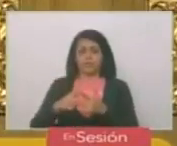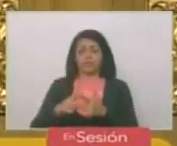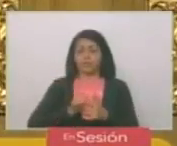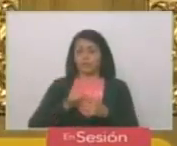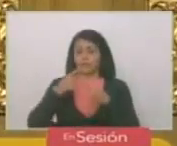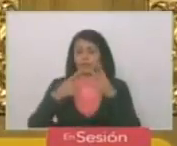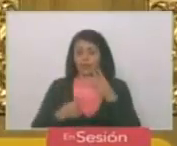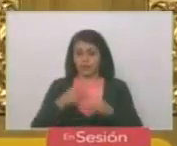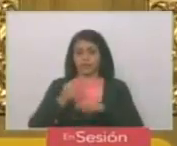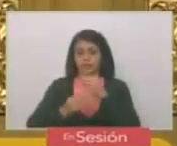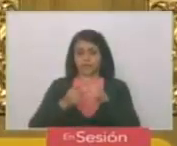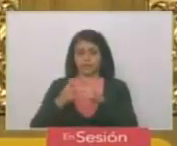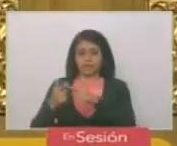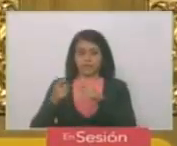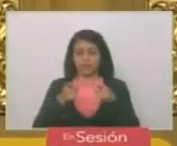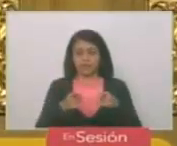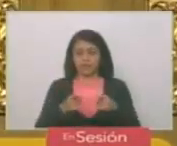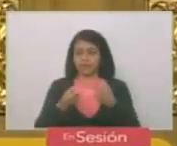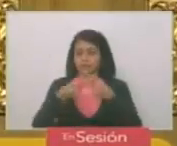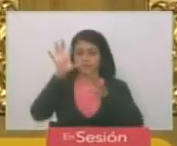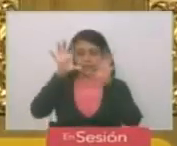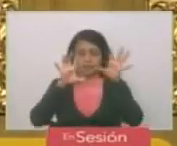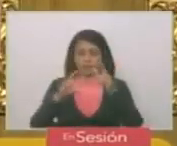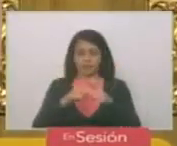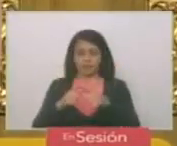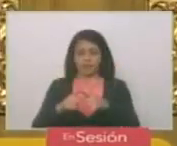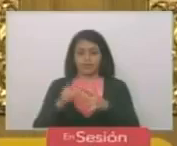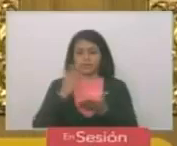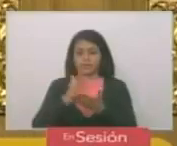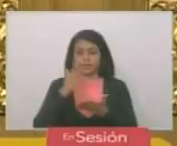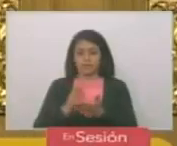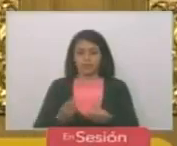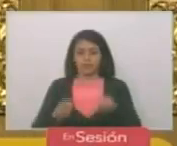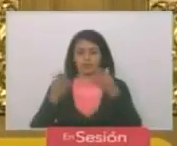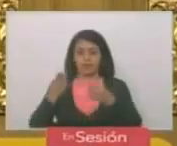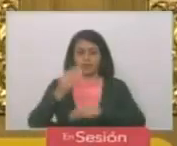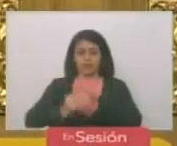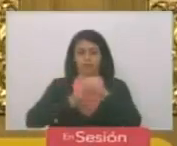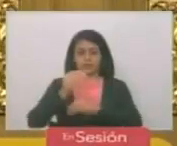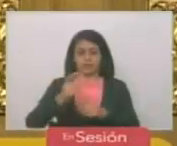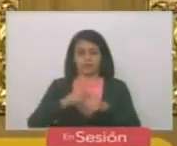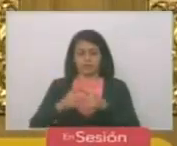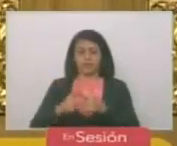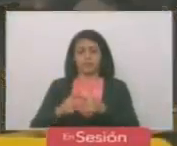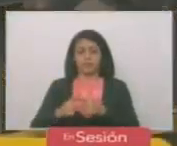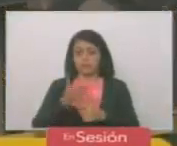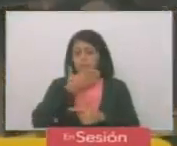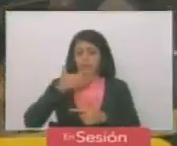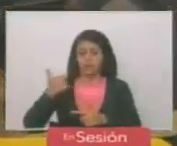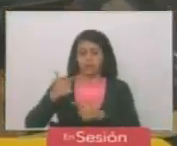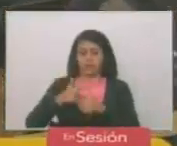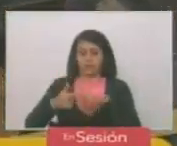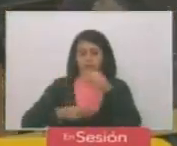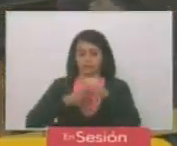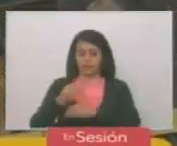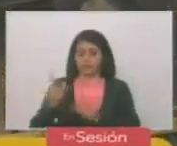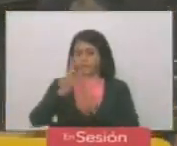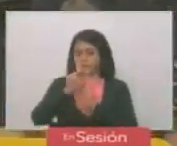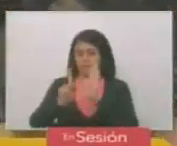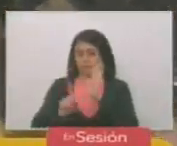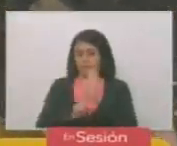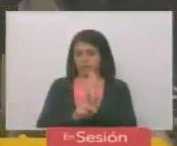instancia multilateral. Siempre apostando a la construcción de un mundo mejor basado en los